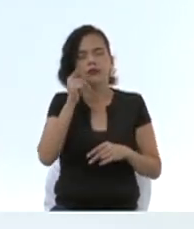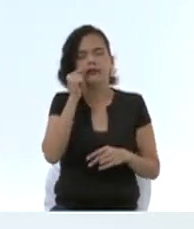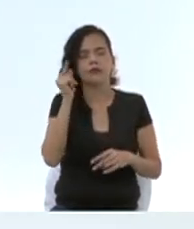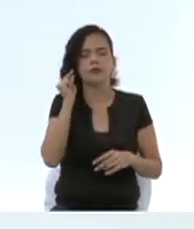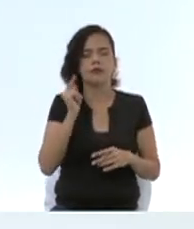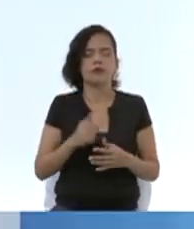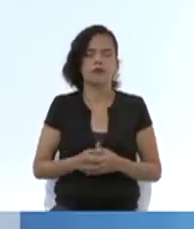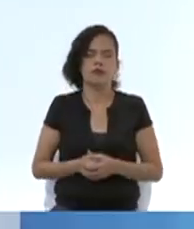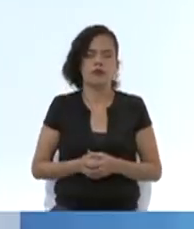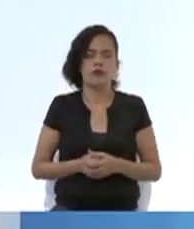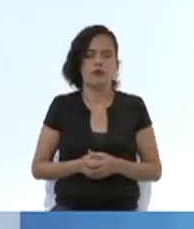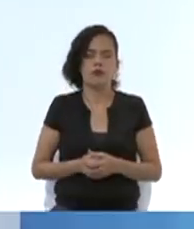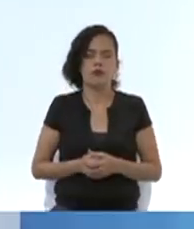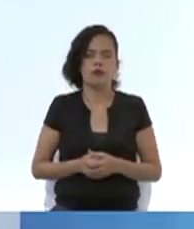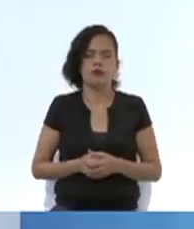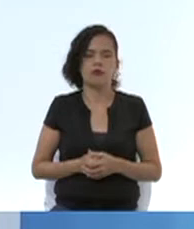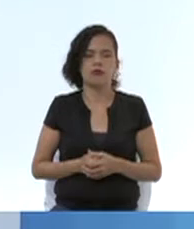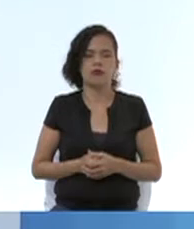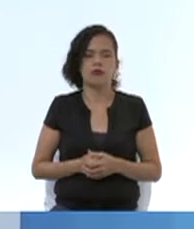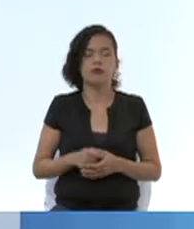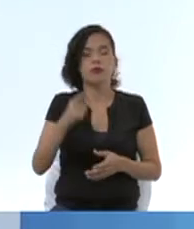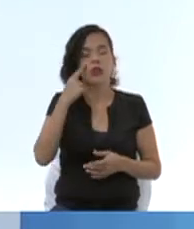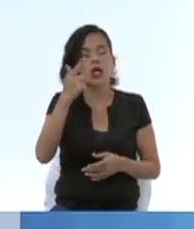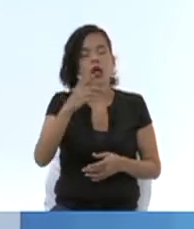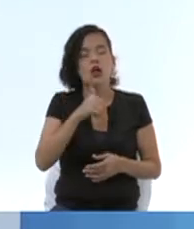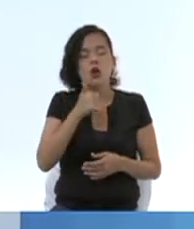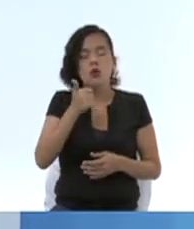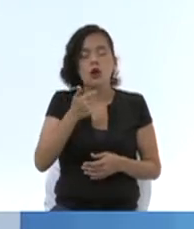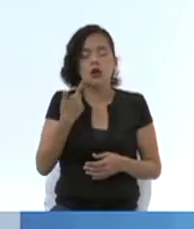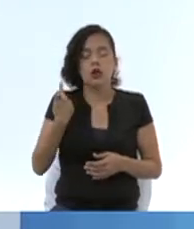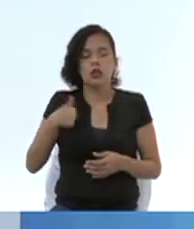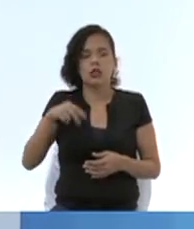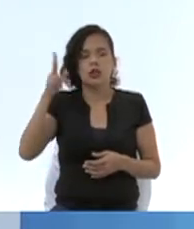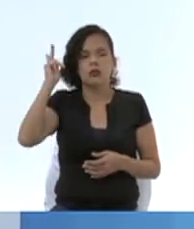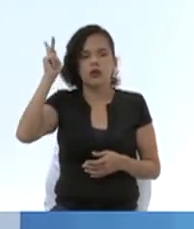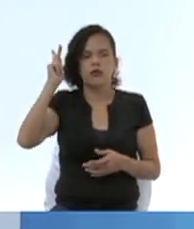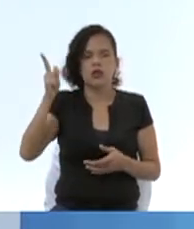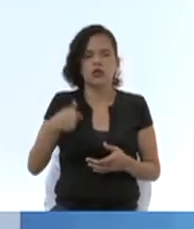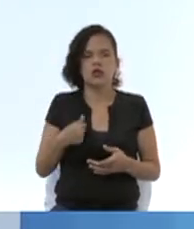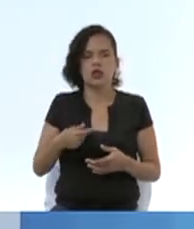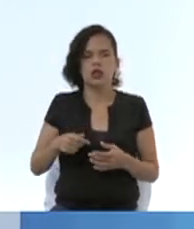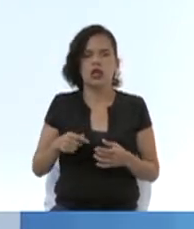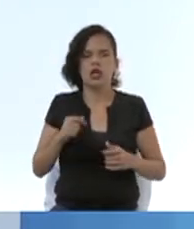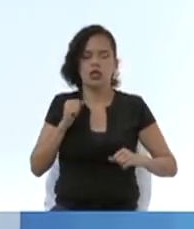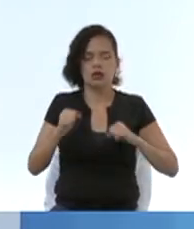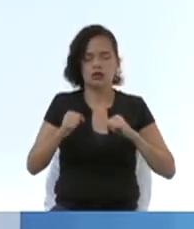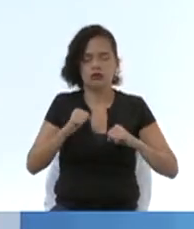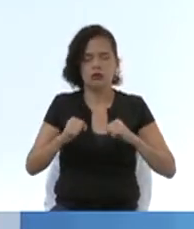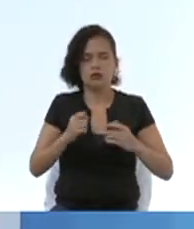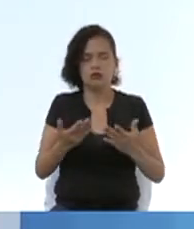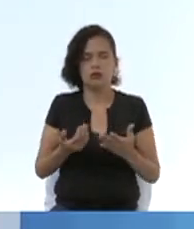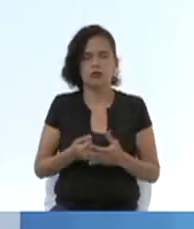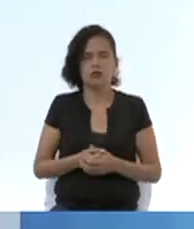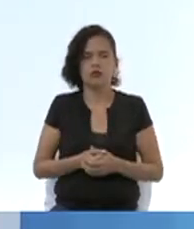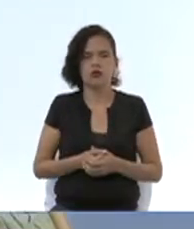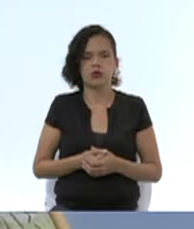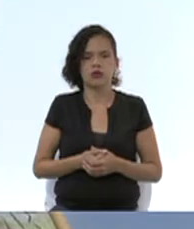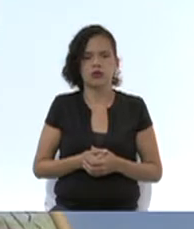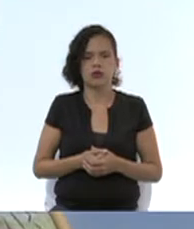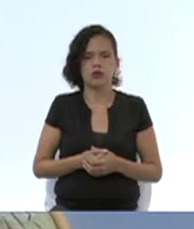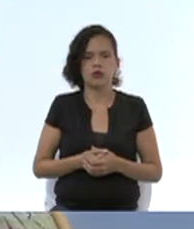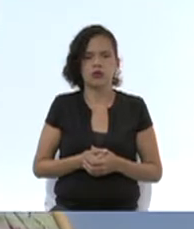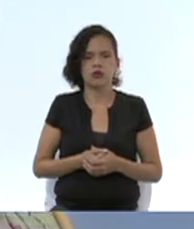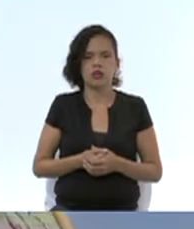es. Fíjense lo bueno que tiene Edinson, que es una persona dinámica. Nosotros le decimos el dinamo,